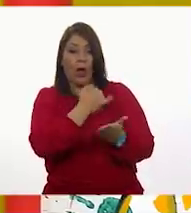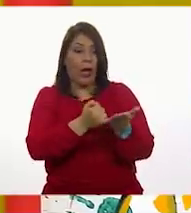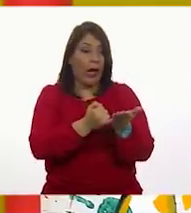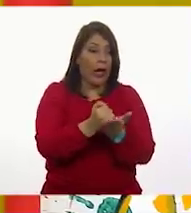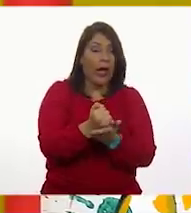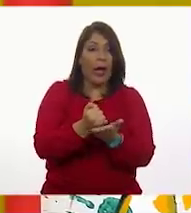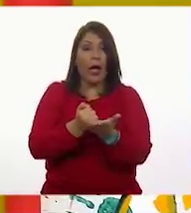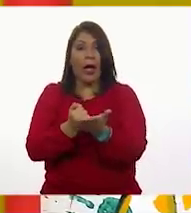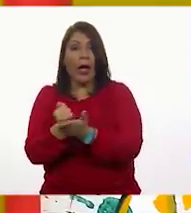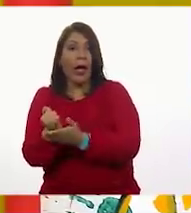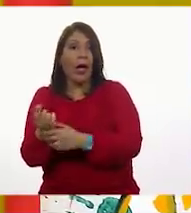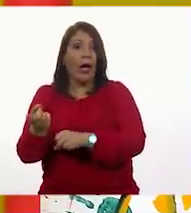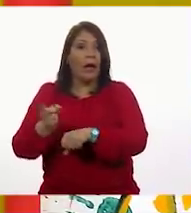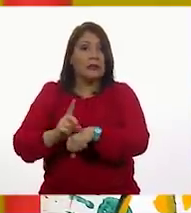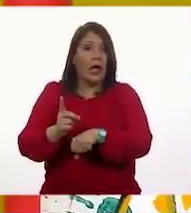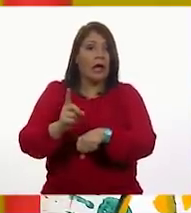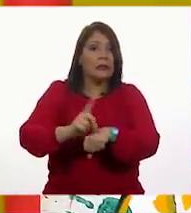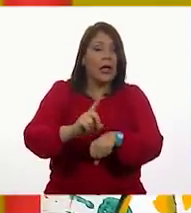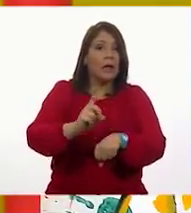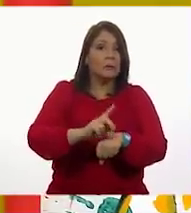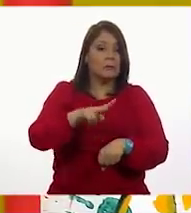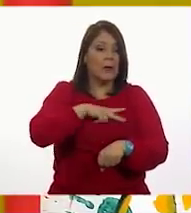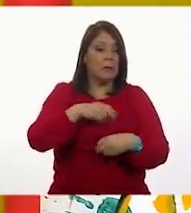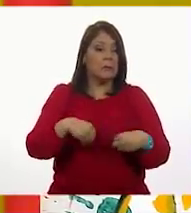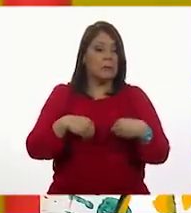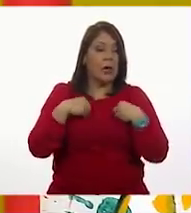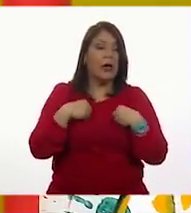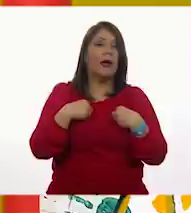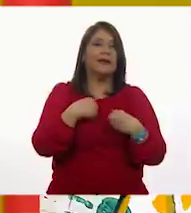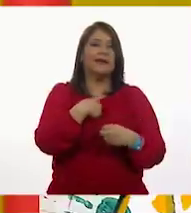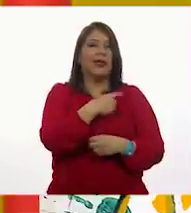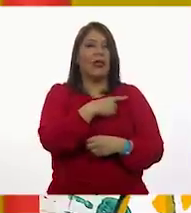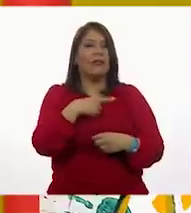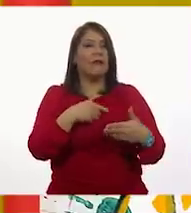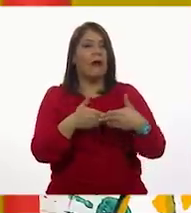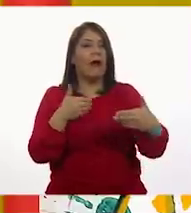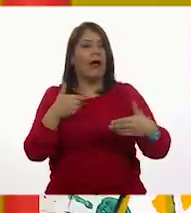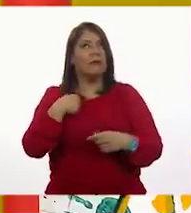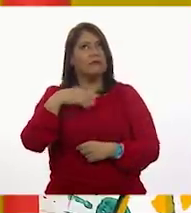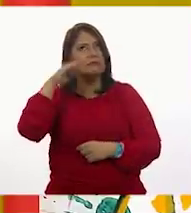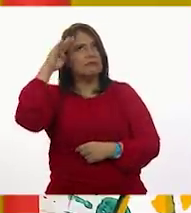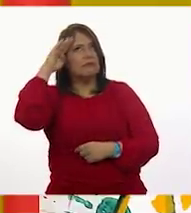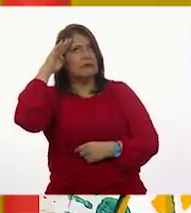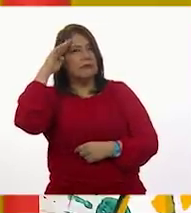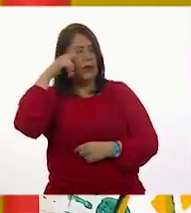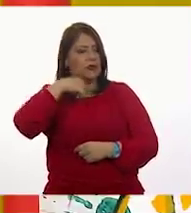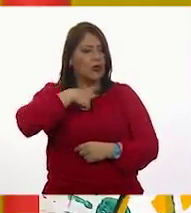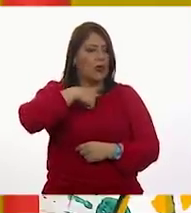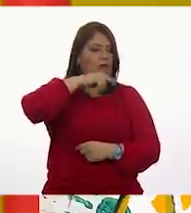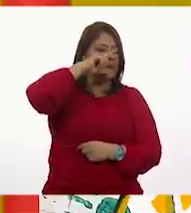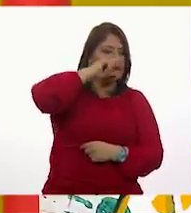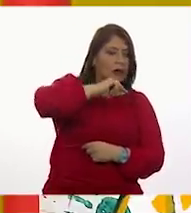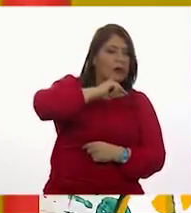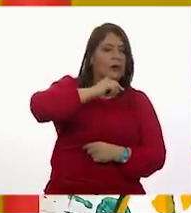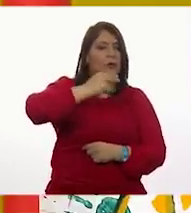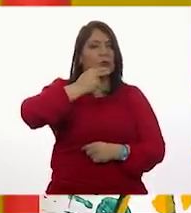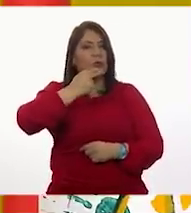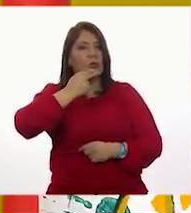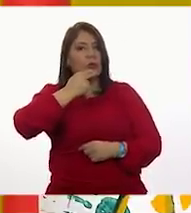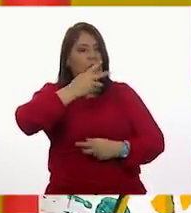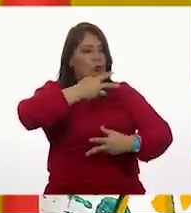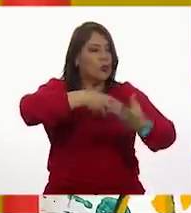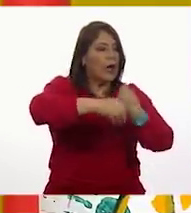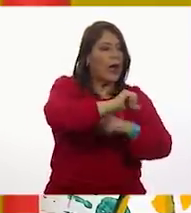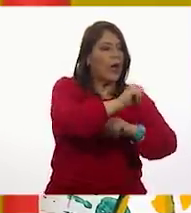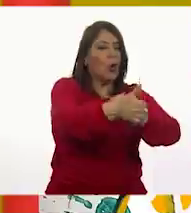tomemos diariamente en nuestra vida, necesitamos considerar el impacto que tienen nuestras acciones para